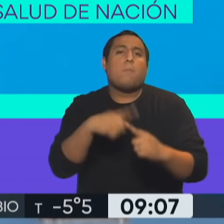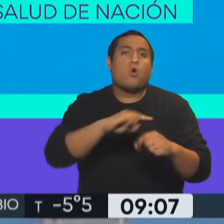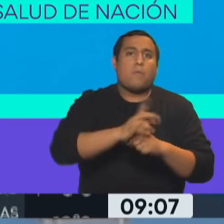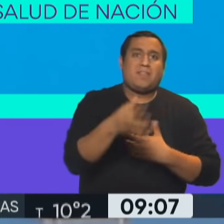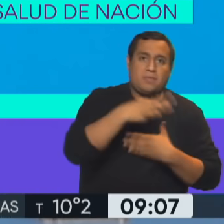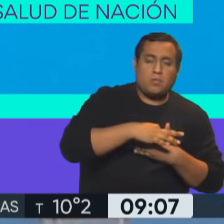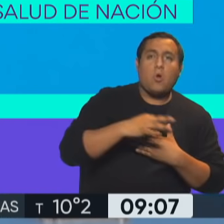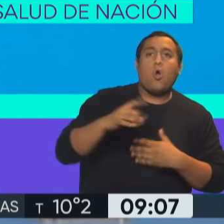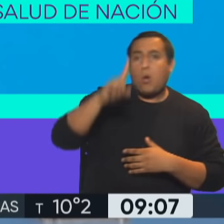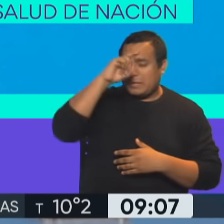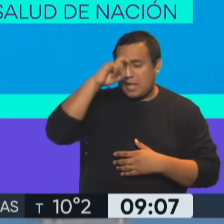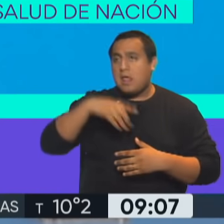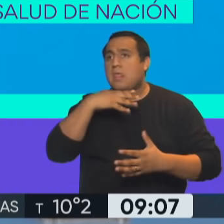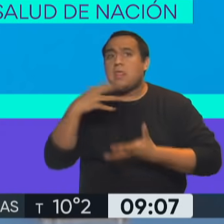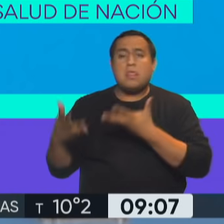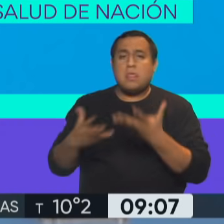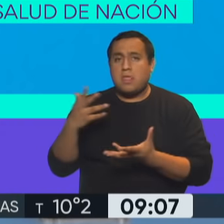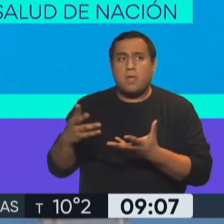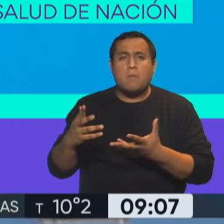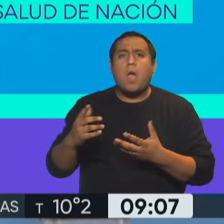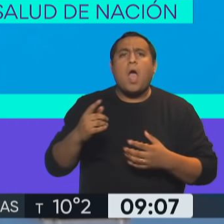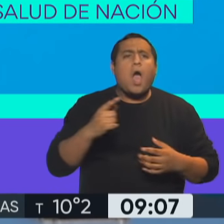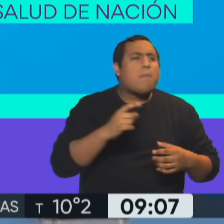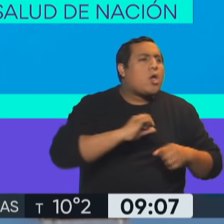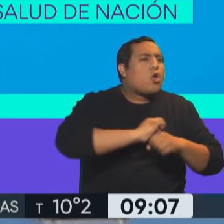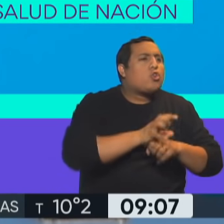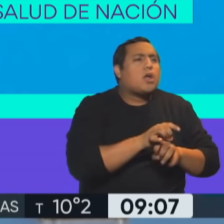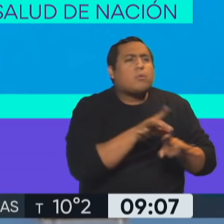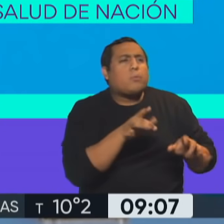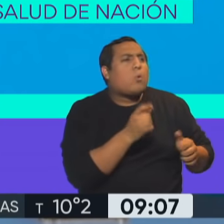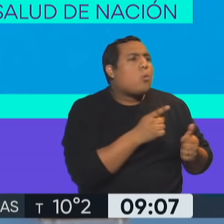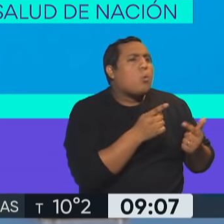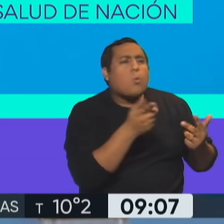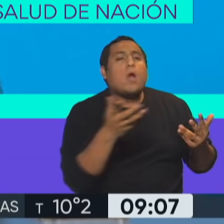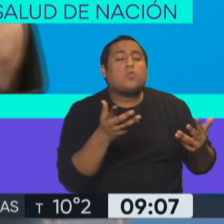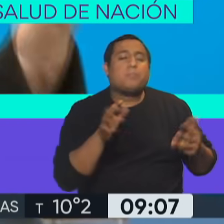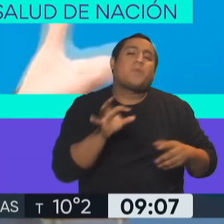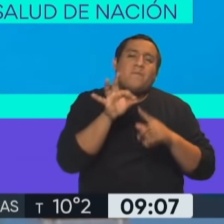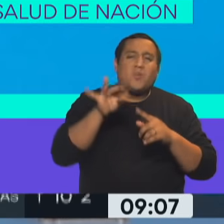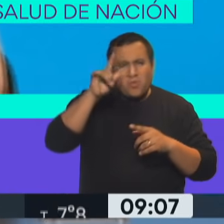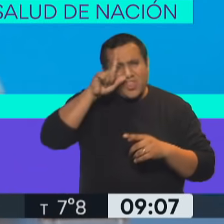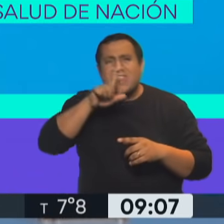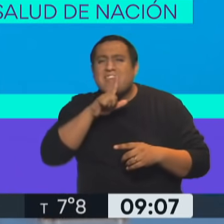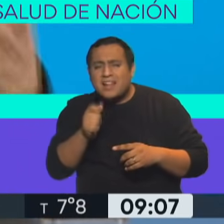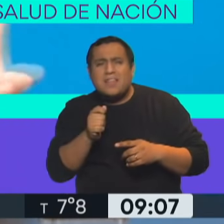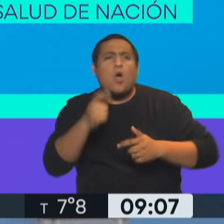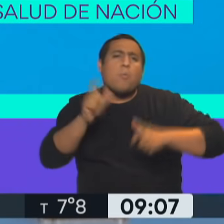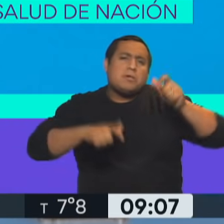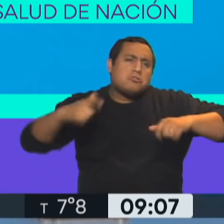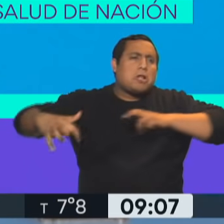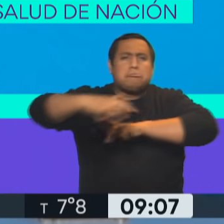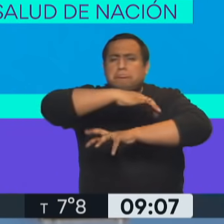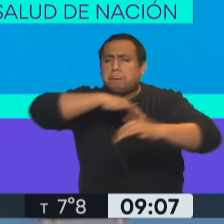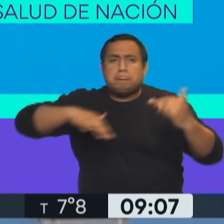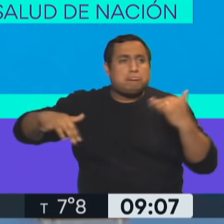y no monitorear el número de casos que hemos visto que con la variante Delta o con la circulación de personas que